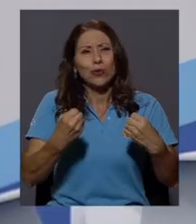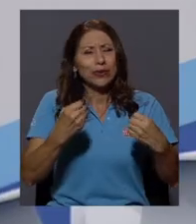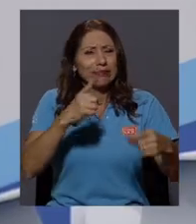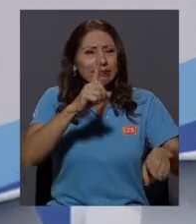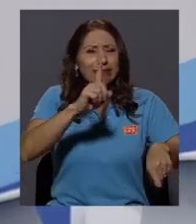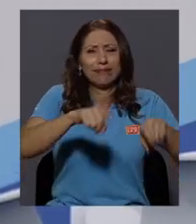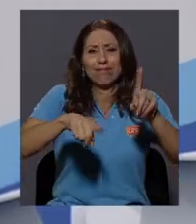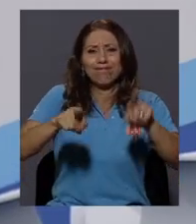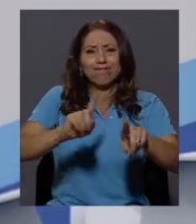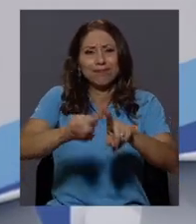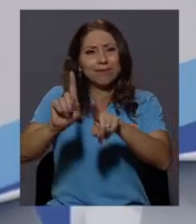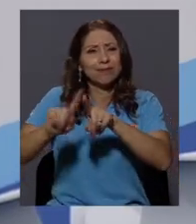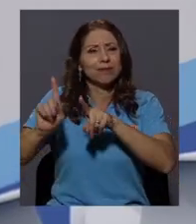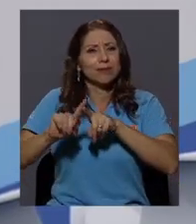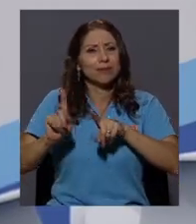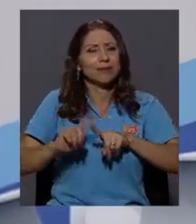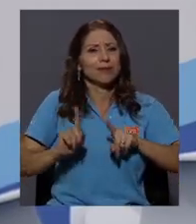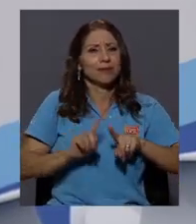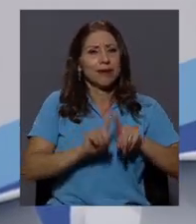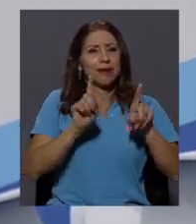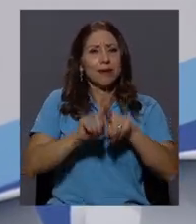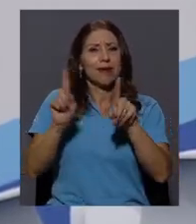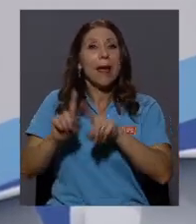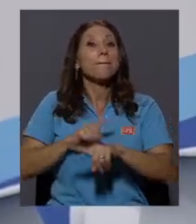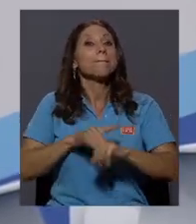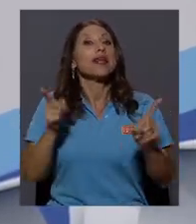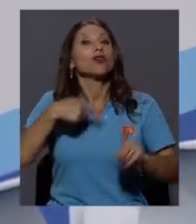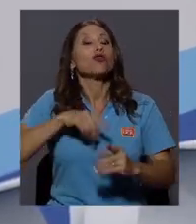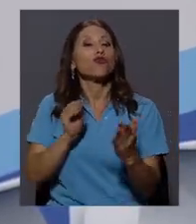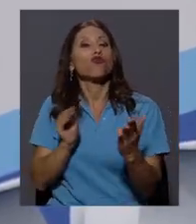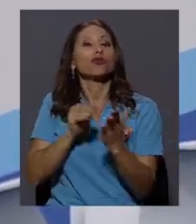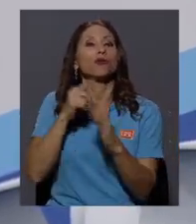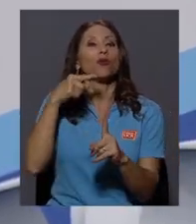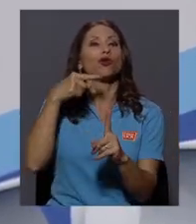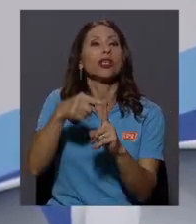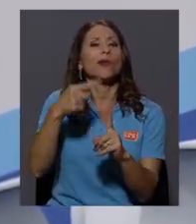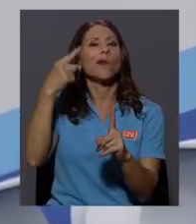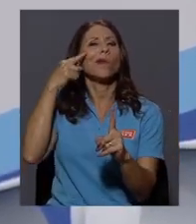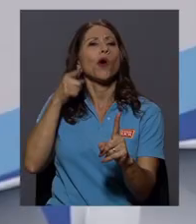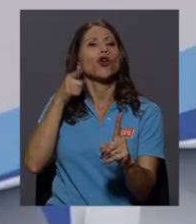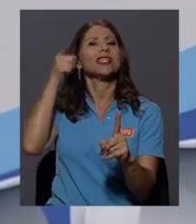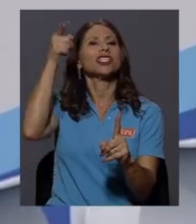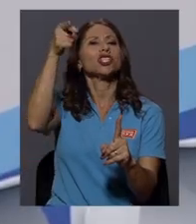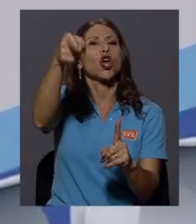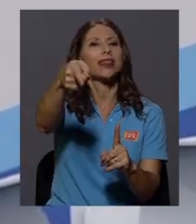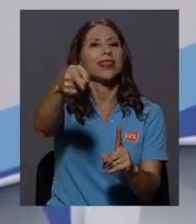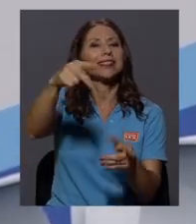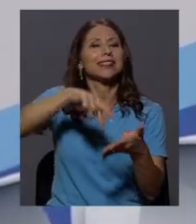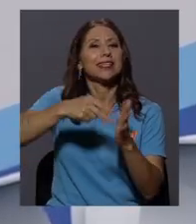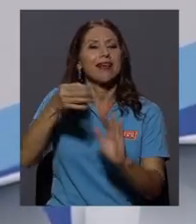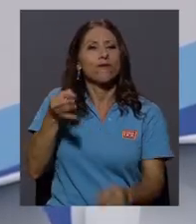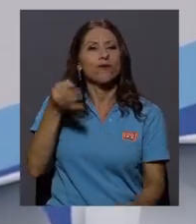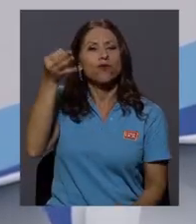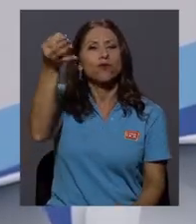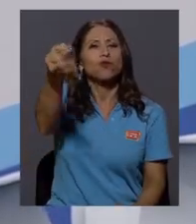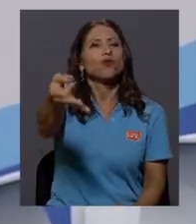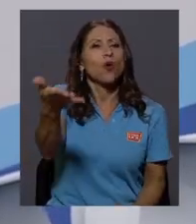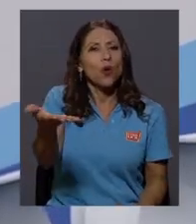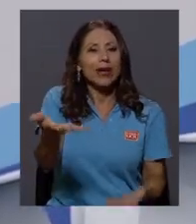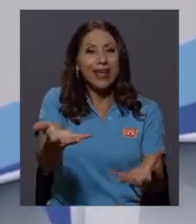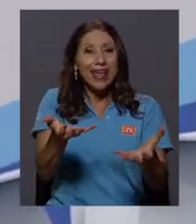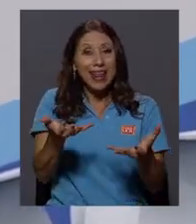pero lo pusimos en positivo horizontes en el sentido de hacia el futuro queremos que estas sociedades